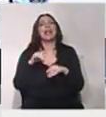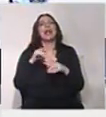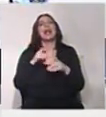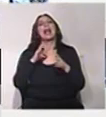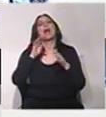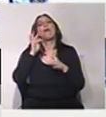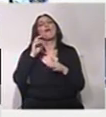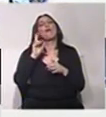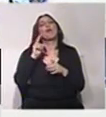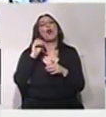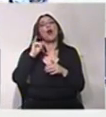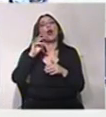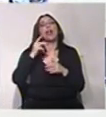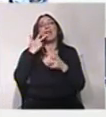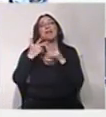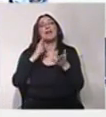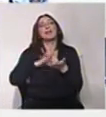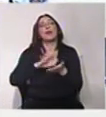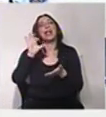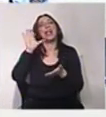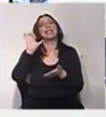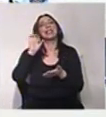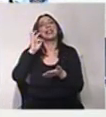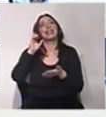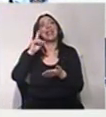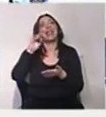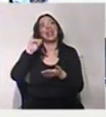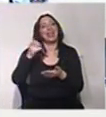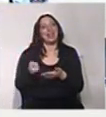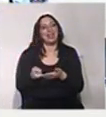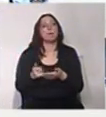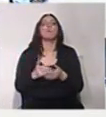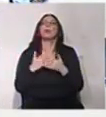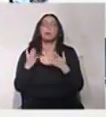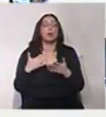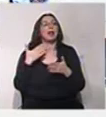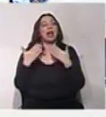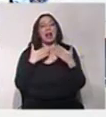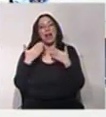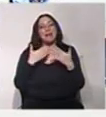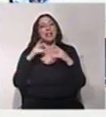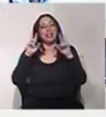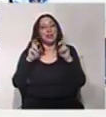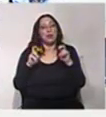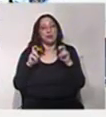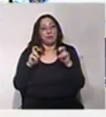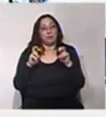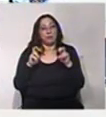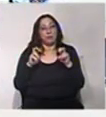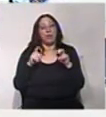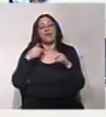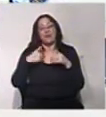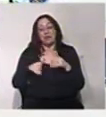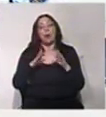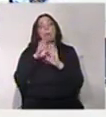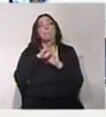eso. Una pregunta, perdón, Gabriel, pero tengo miedo de que no hablemos propiamente de ese tema. Se viene un programa, ¿no?,